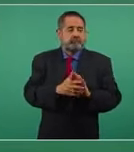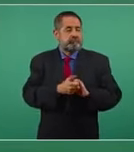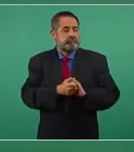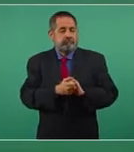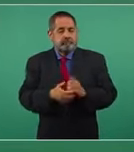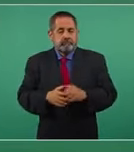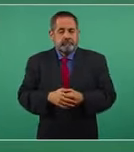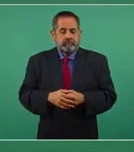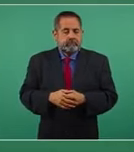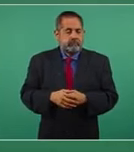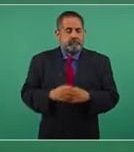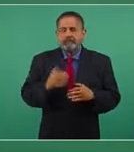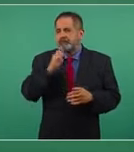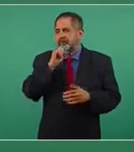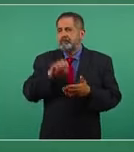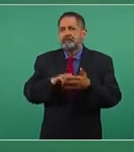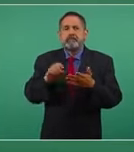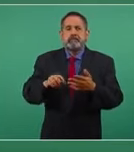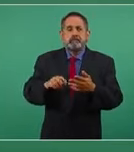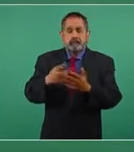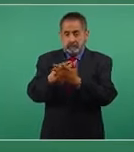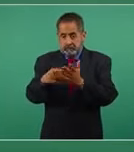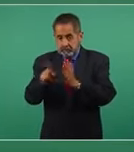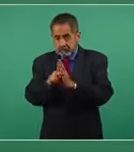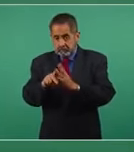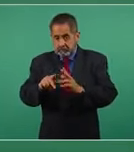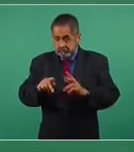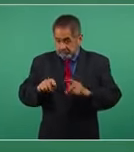Se vendían las plazas.